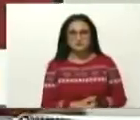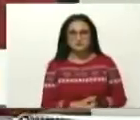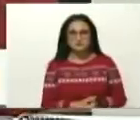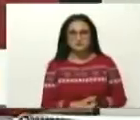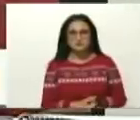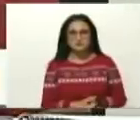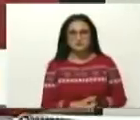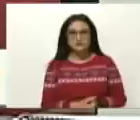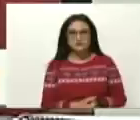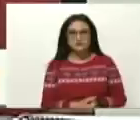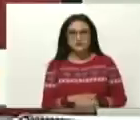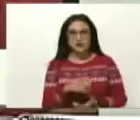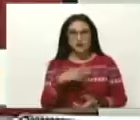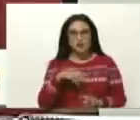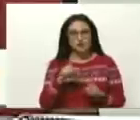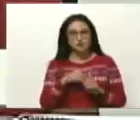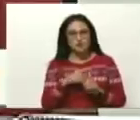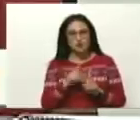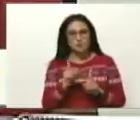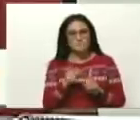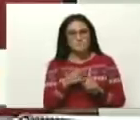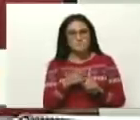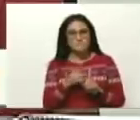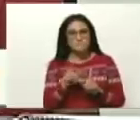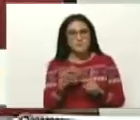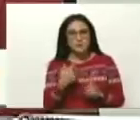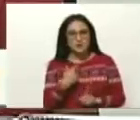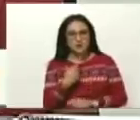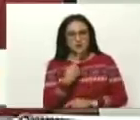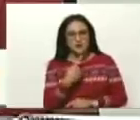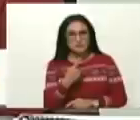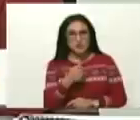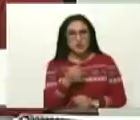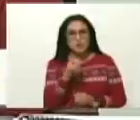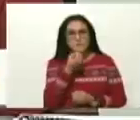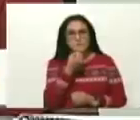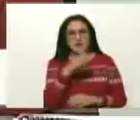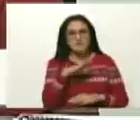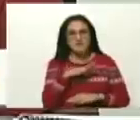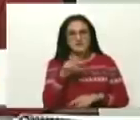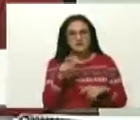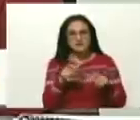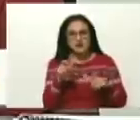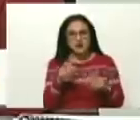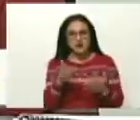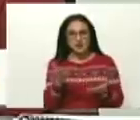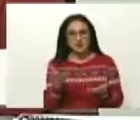Cuando nosotros, lo primero que dijimos fue que los grandes beneficiados con